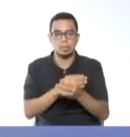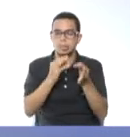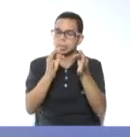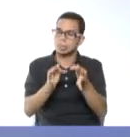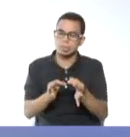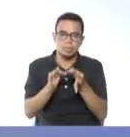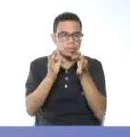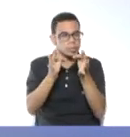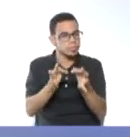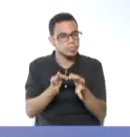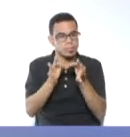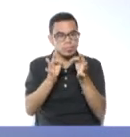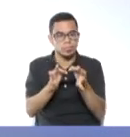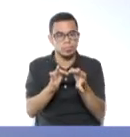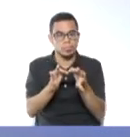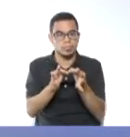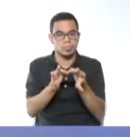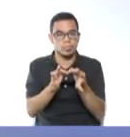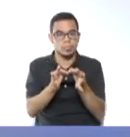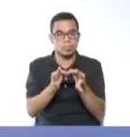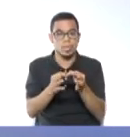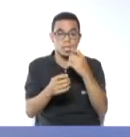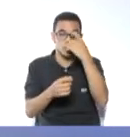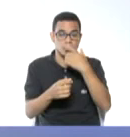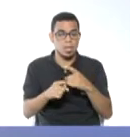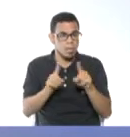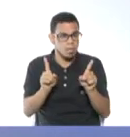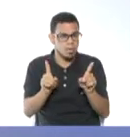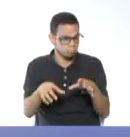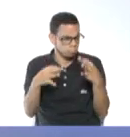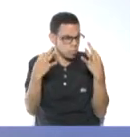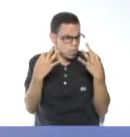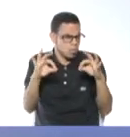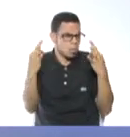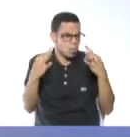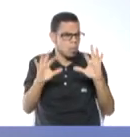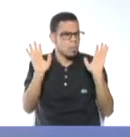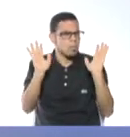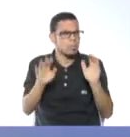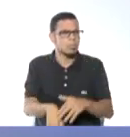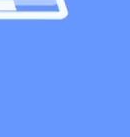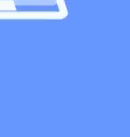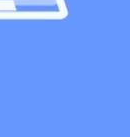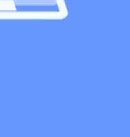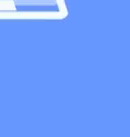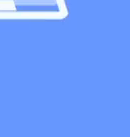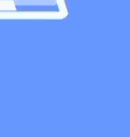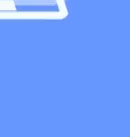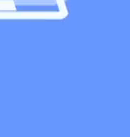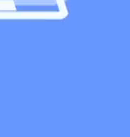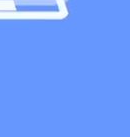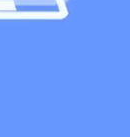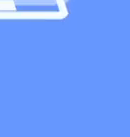tener presente que ser diferente es algo común.